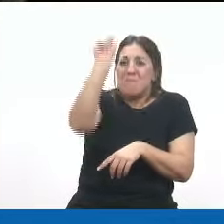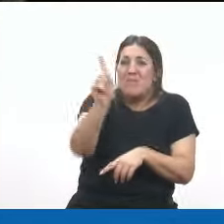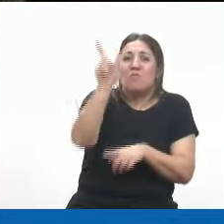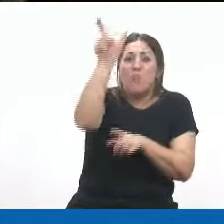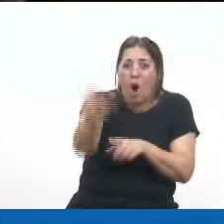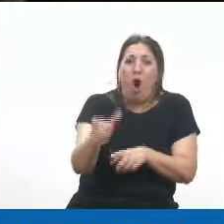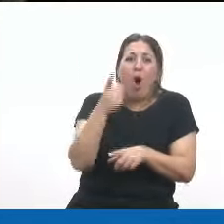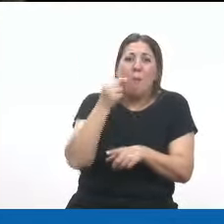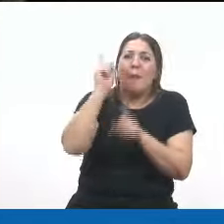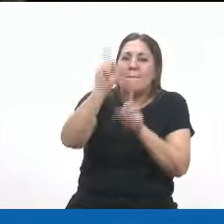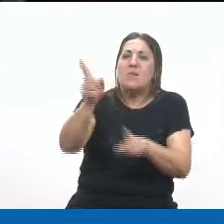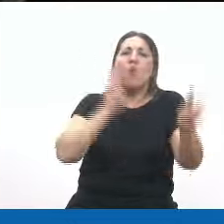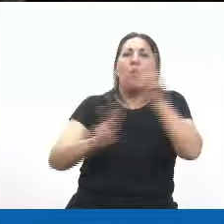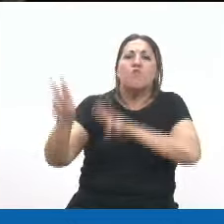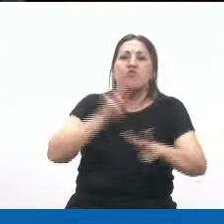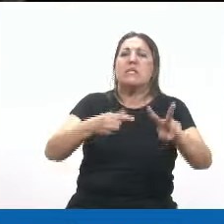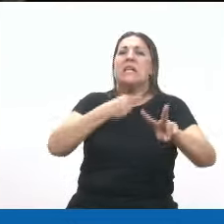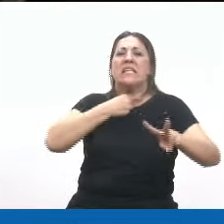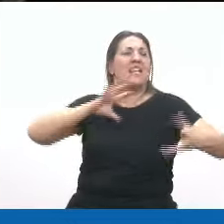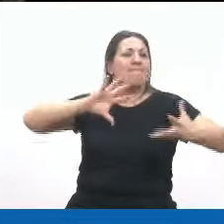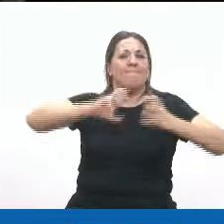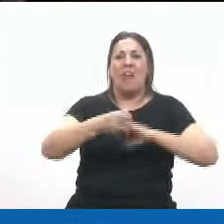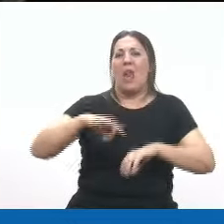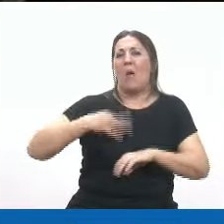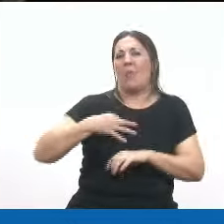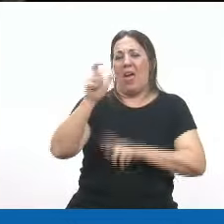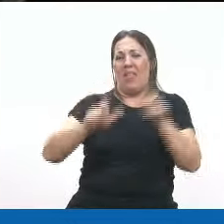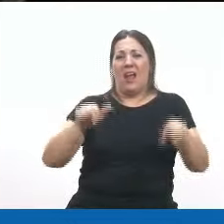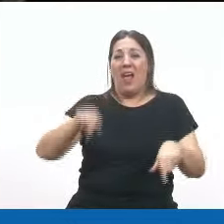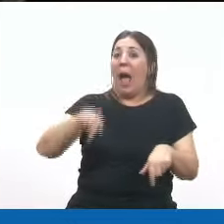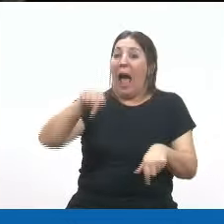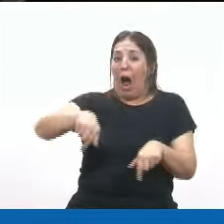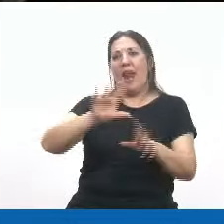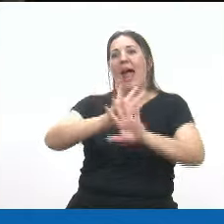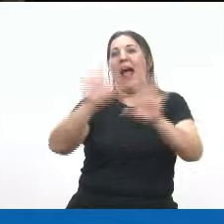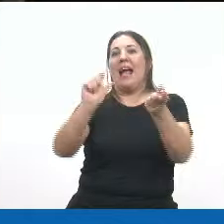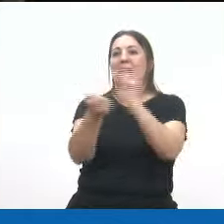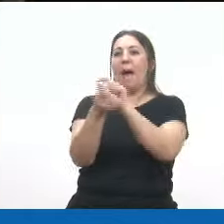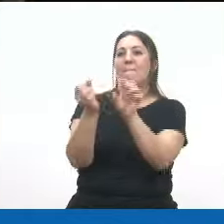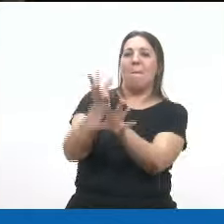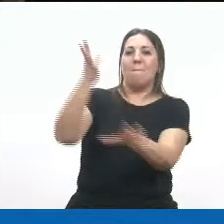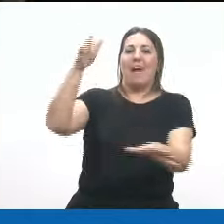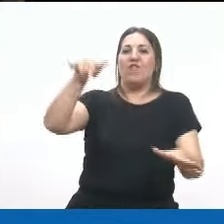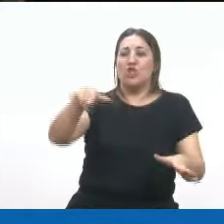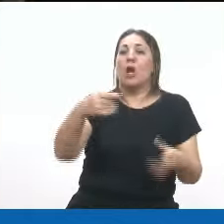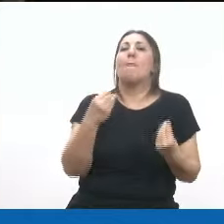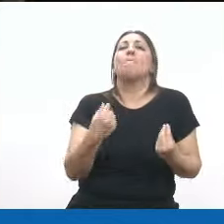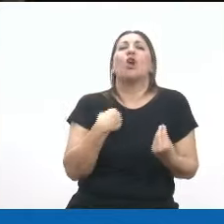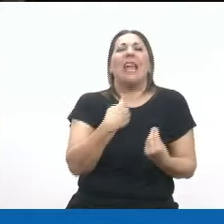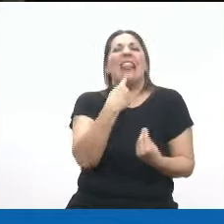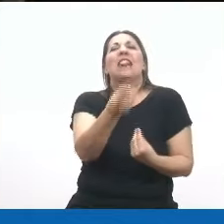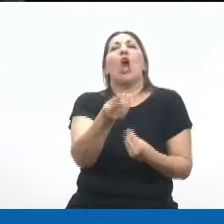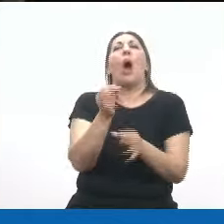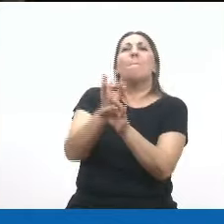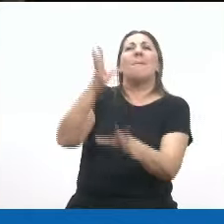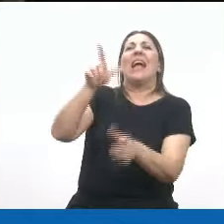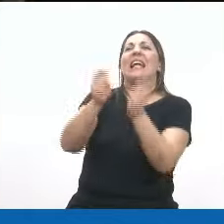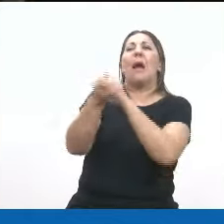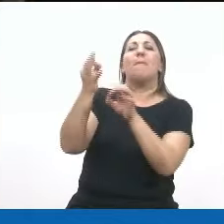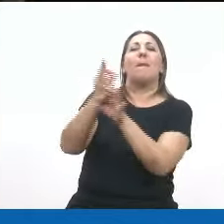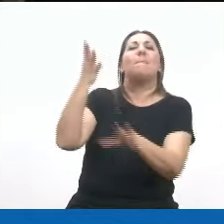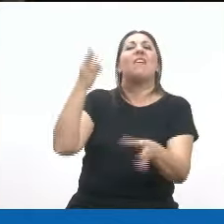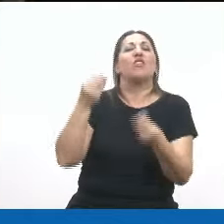argentinos pero est ve peró est esta vez se perfeccionó Por qué digo que se perfeccionó en arruinarle